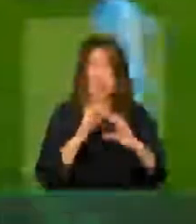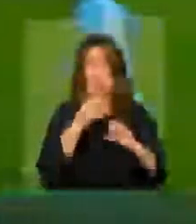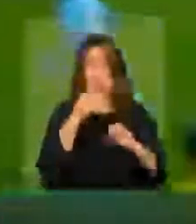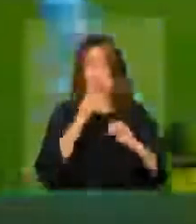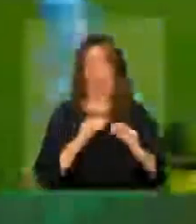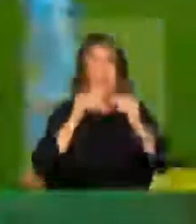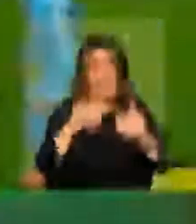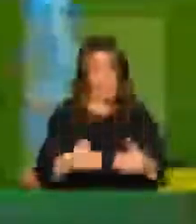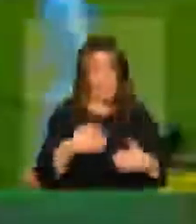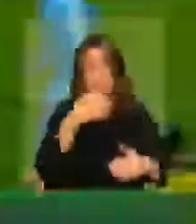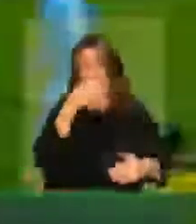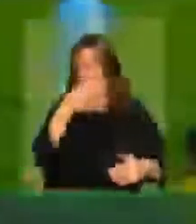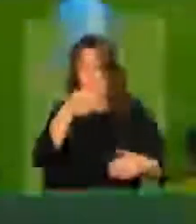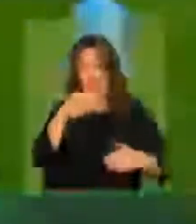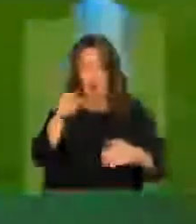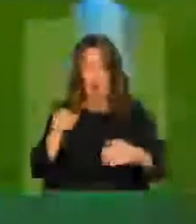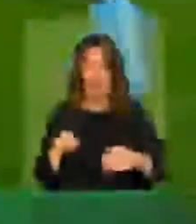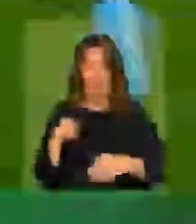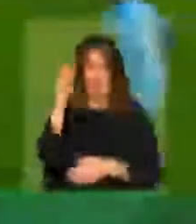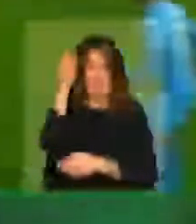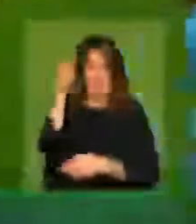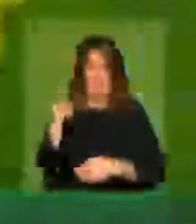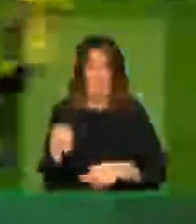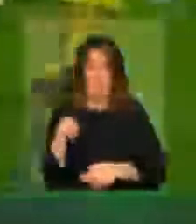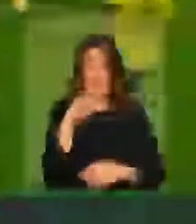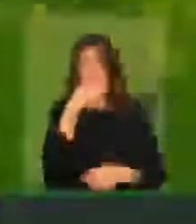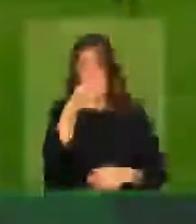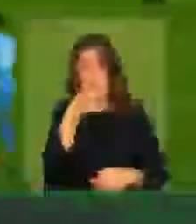que le dijo en línea a Matonte. Si no la toca,